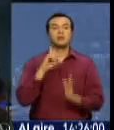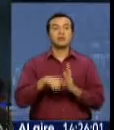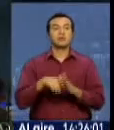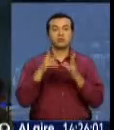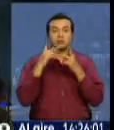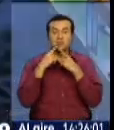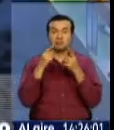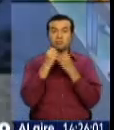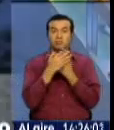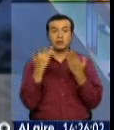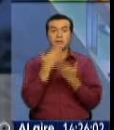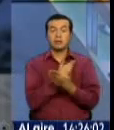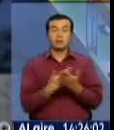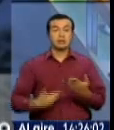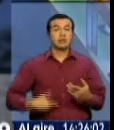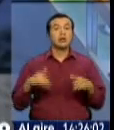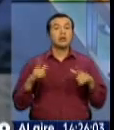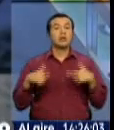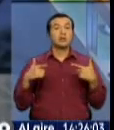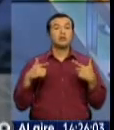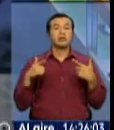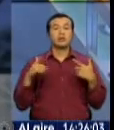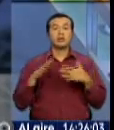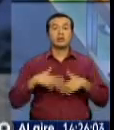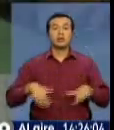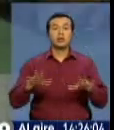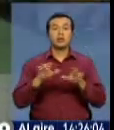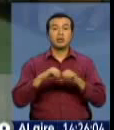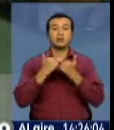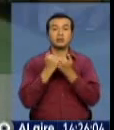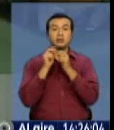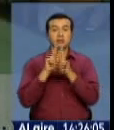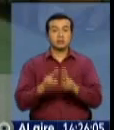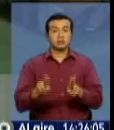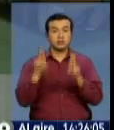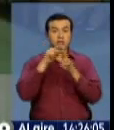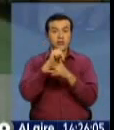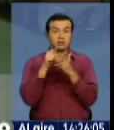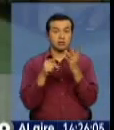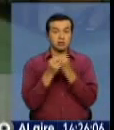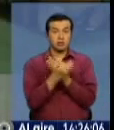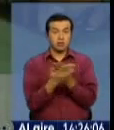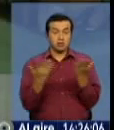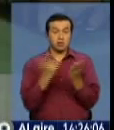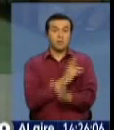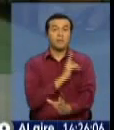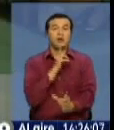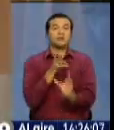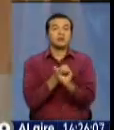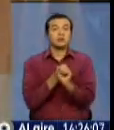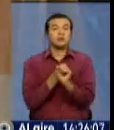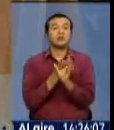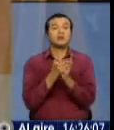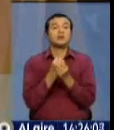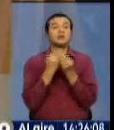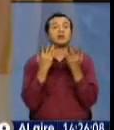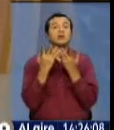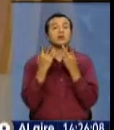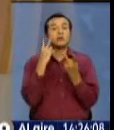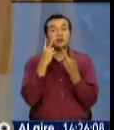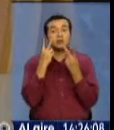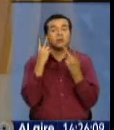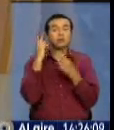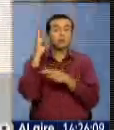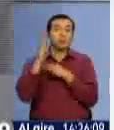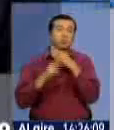la intervención del presidente Lenín Moreno ante el Pleno de la Asamblea General de Naciones Unidas, una participación que generó expectativa a